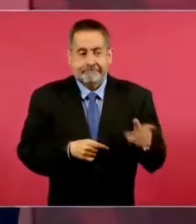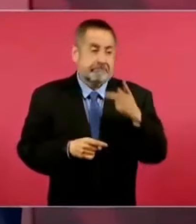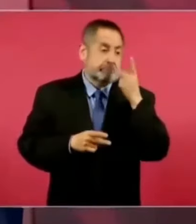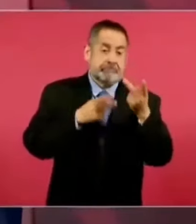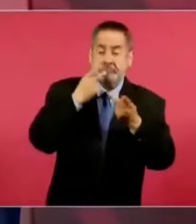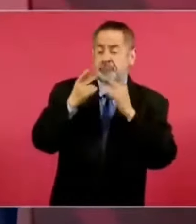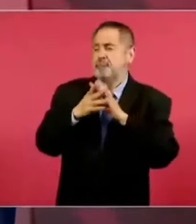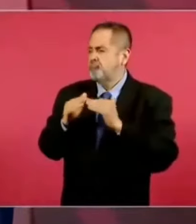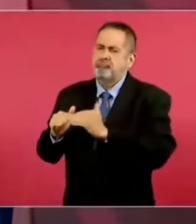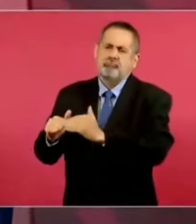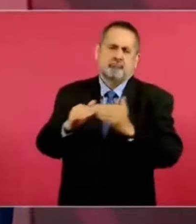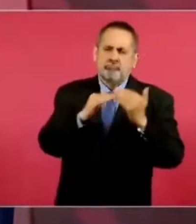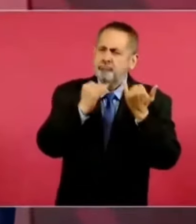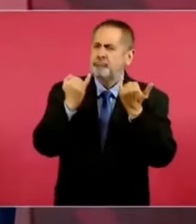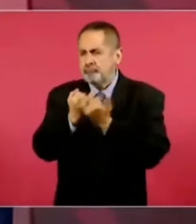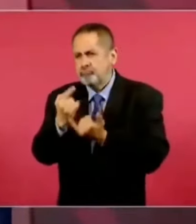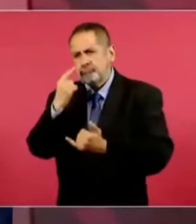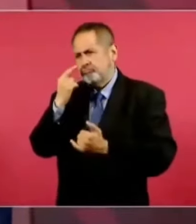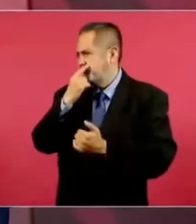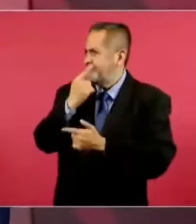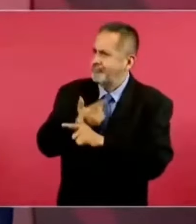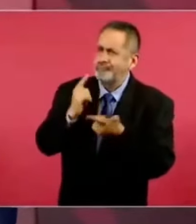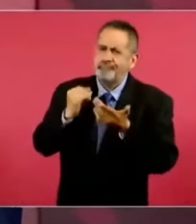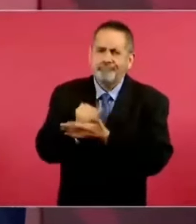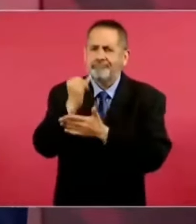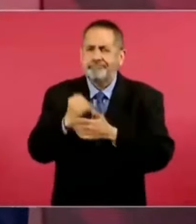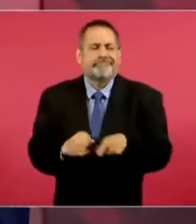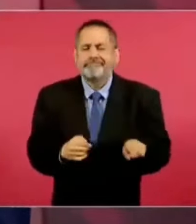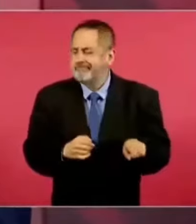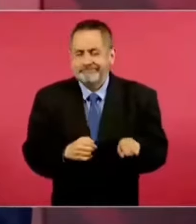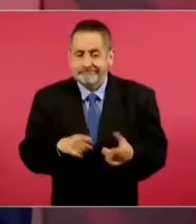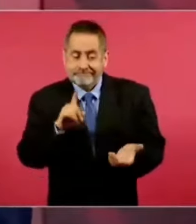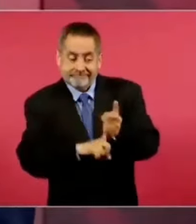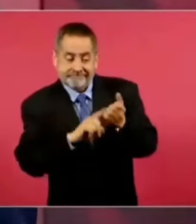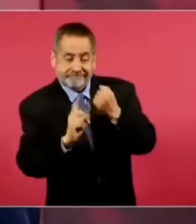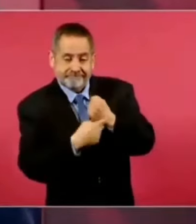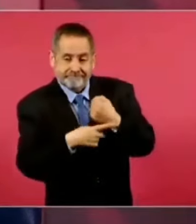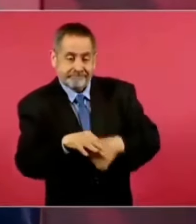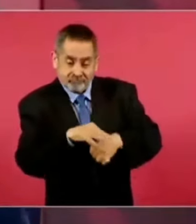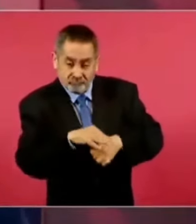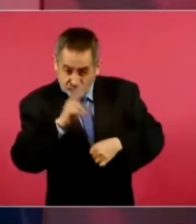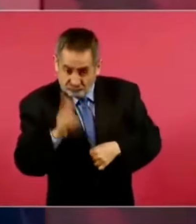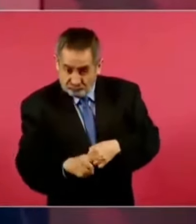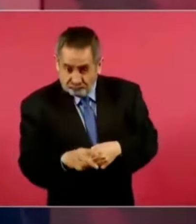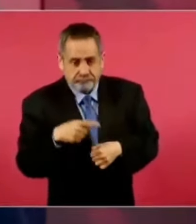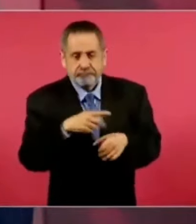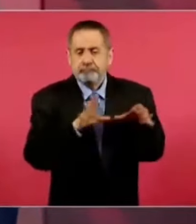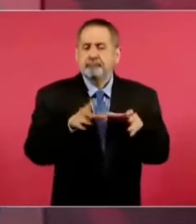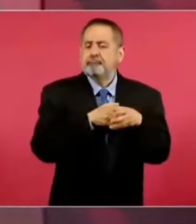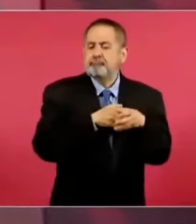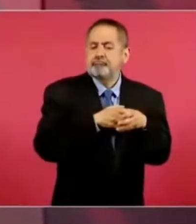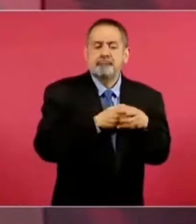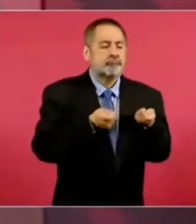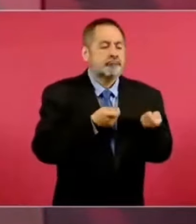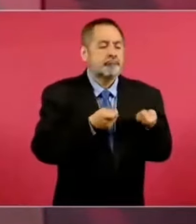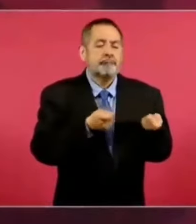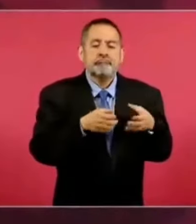democrático, pero en los hechos es un gobierno faccioso,